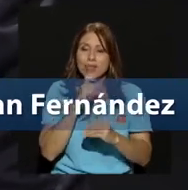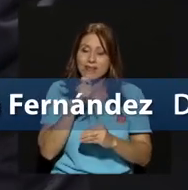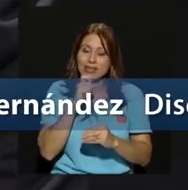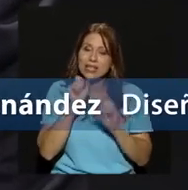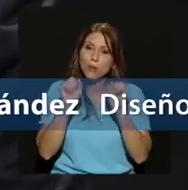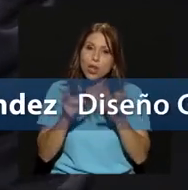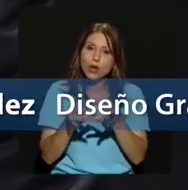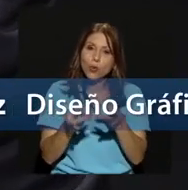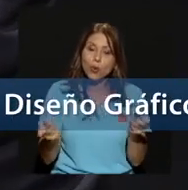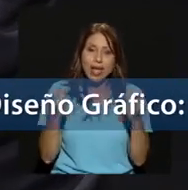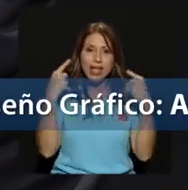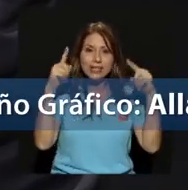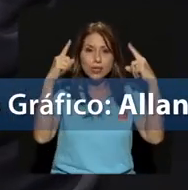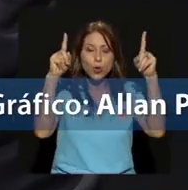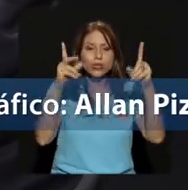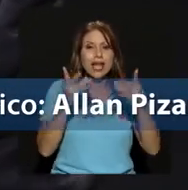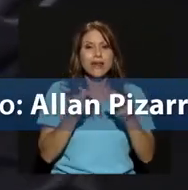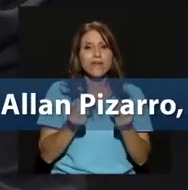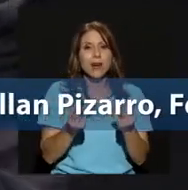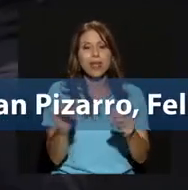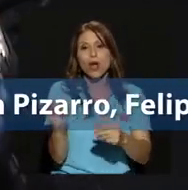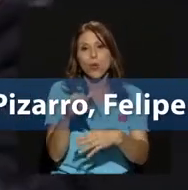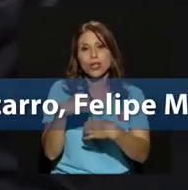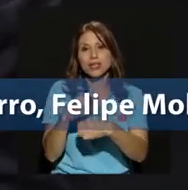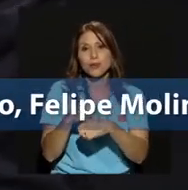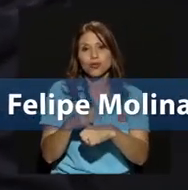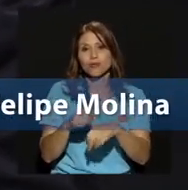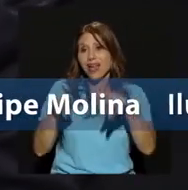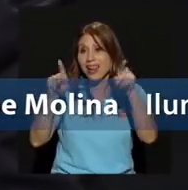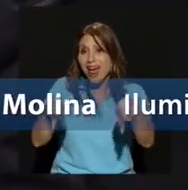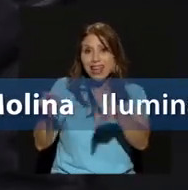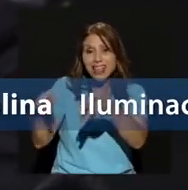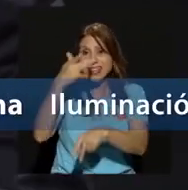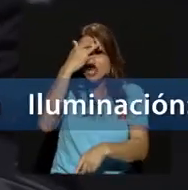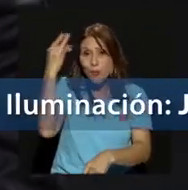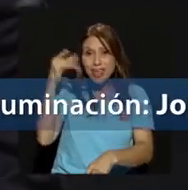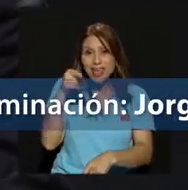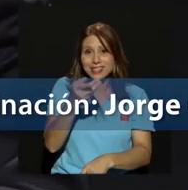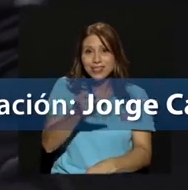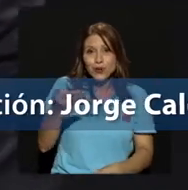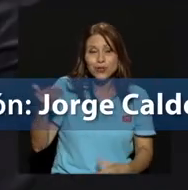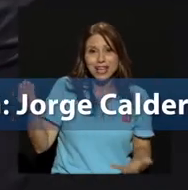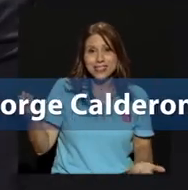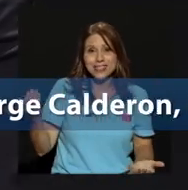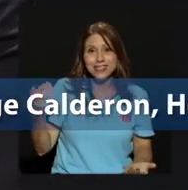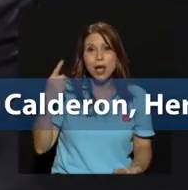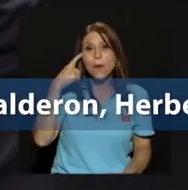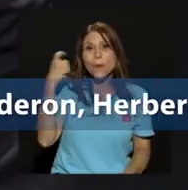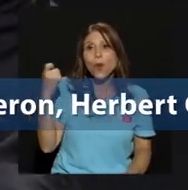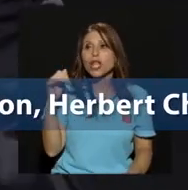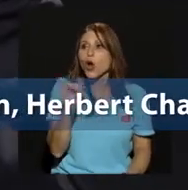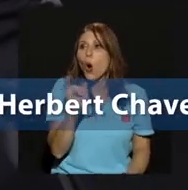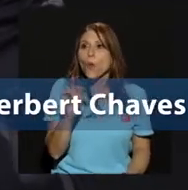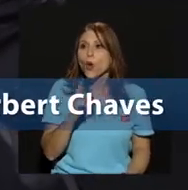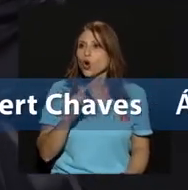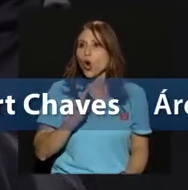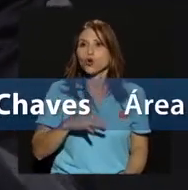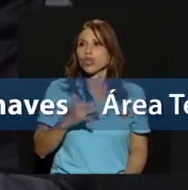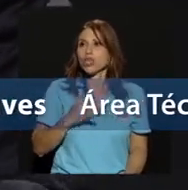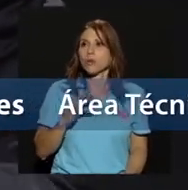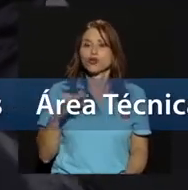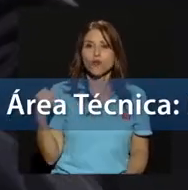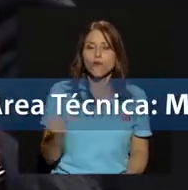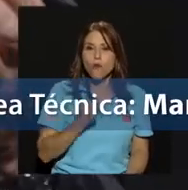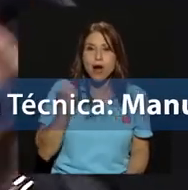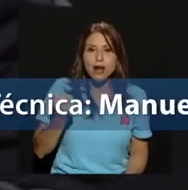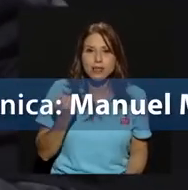exitosa y tan rápida como lo hicimos a la gente se le olvidan esas cosas como no como no sirvió tan fuerte la gente muchas